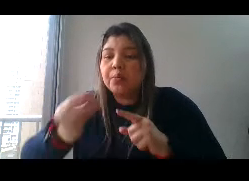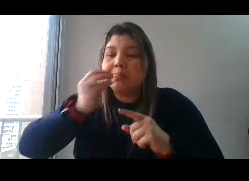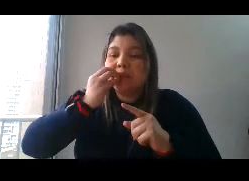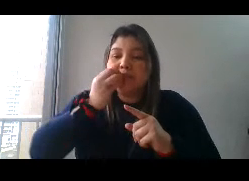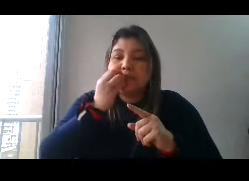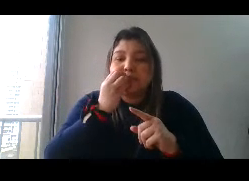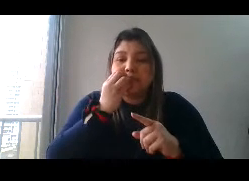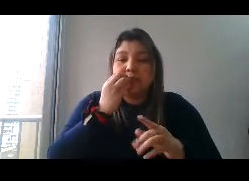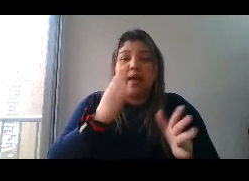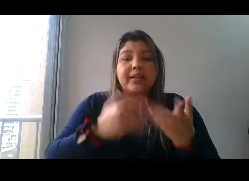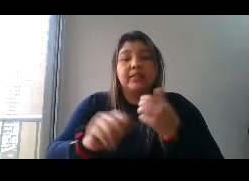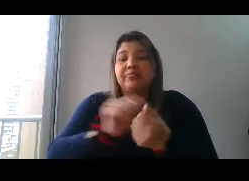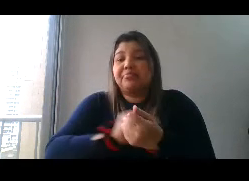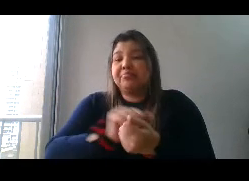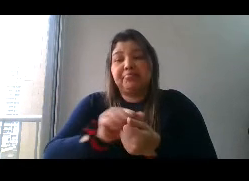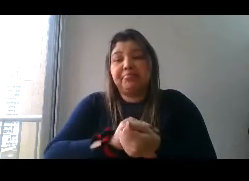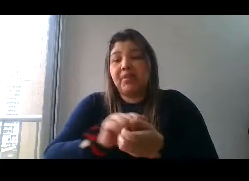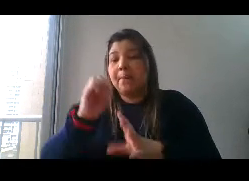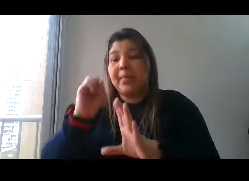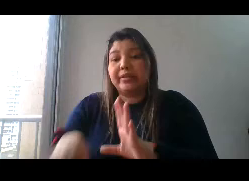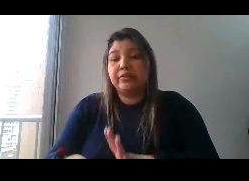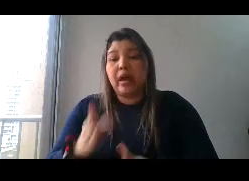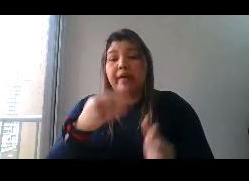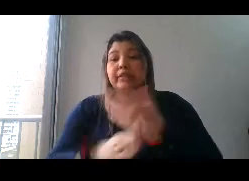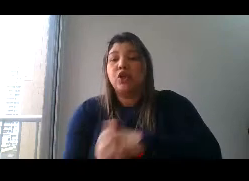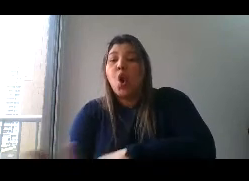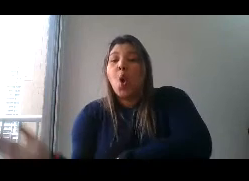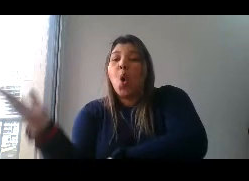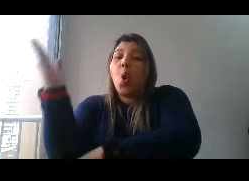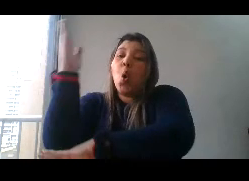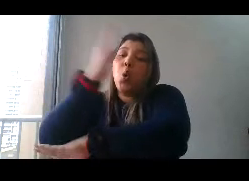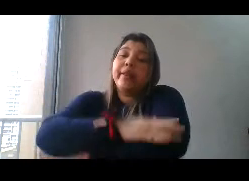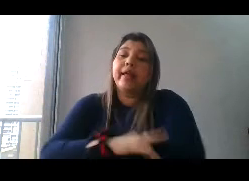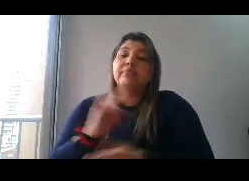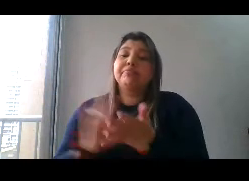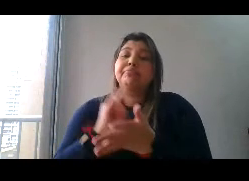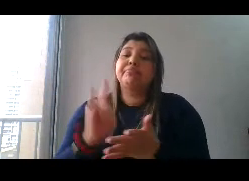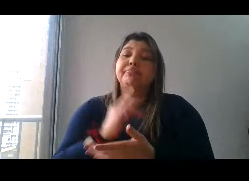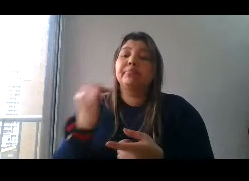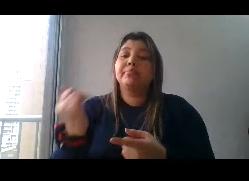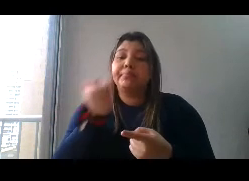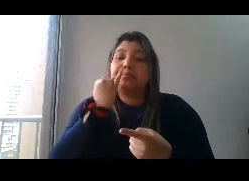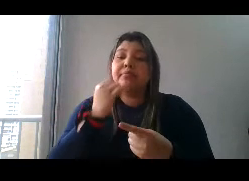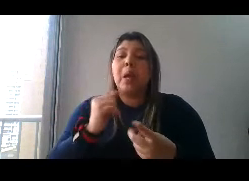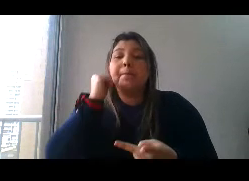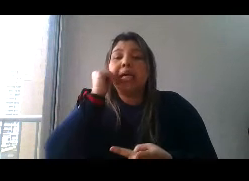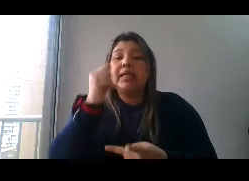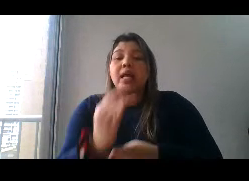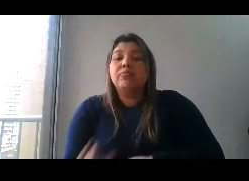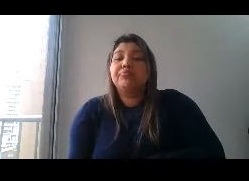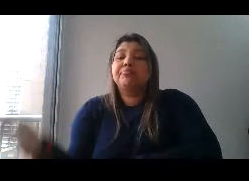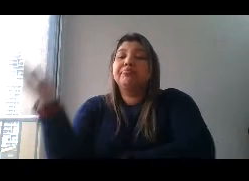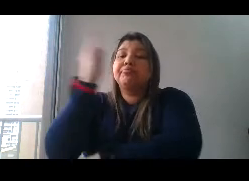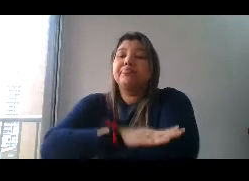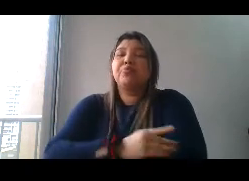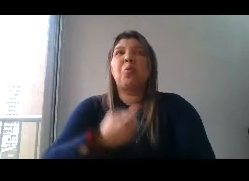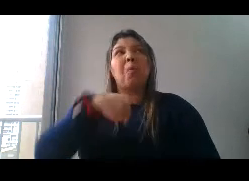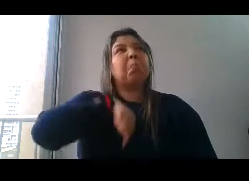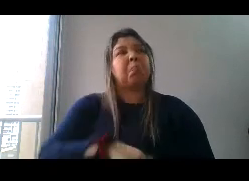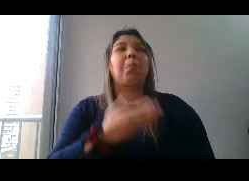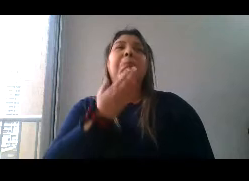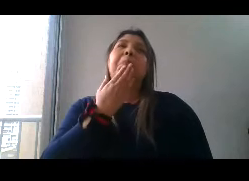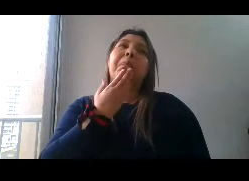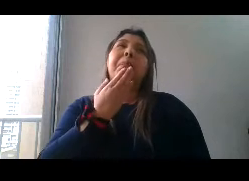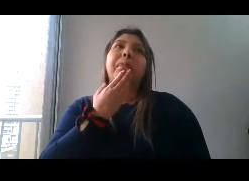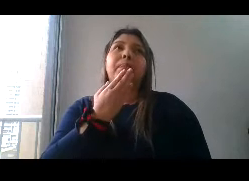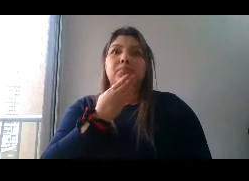esa máscara durante toda la jornada y a la jornada siguiente y a la jornada siguiente porque tiene también una falsa sensación de seguridad que se está protegiendo y